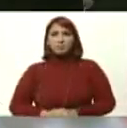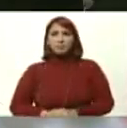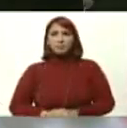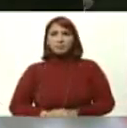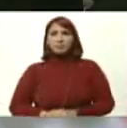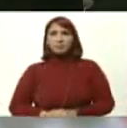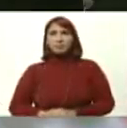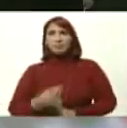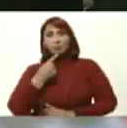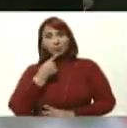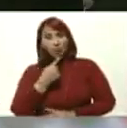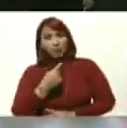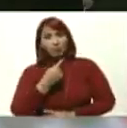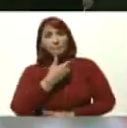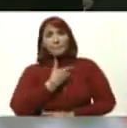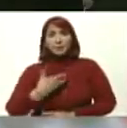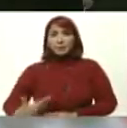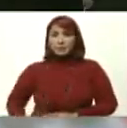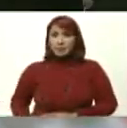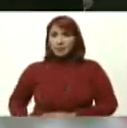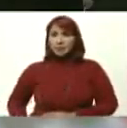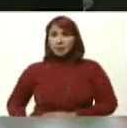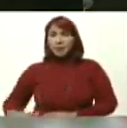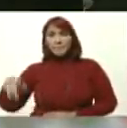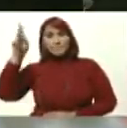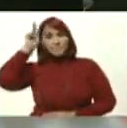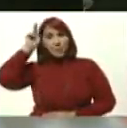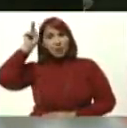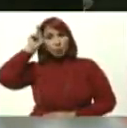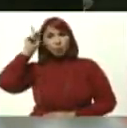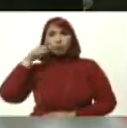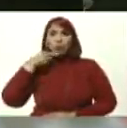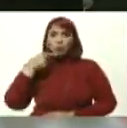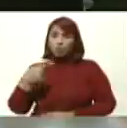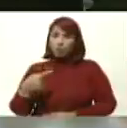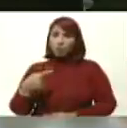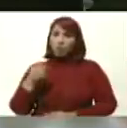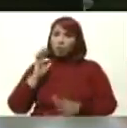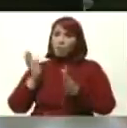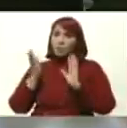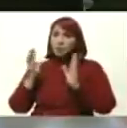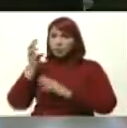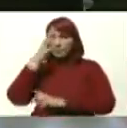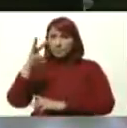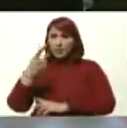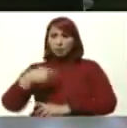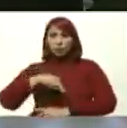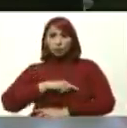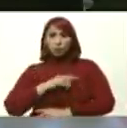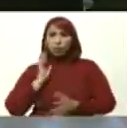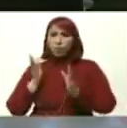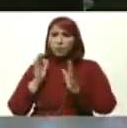Se lo dije al presidente Pedro Castillo de Perú en México, en una conversación que tuvimos privada.